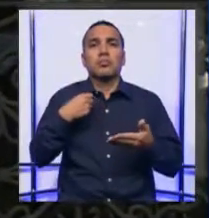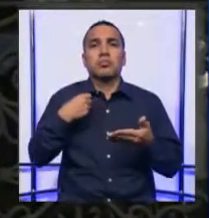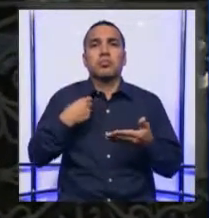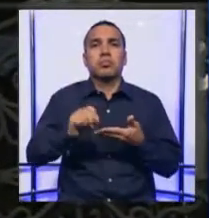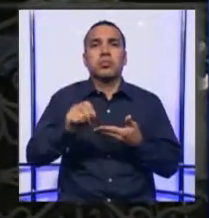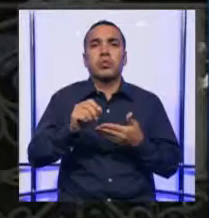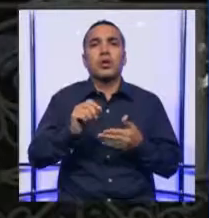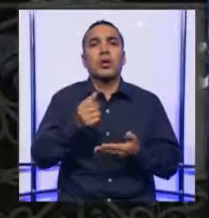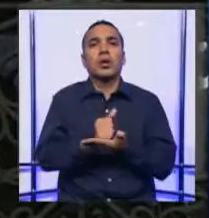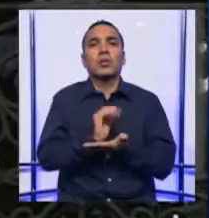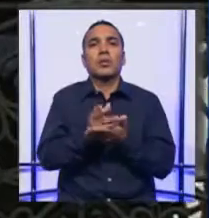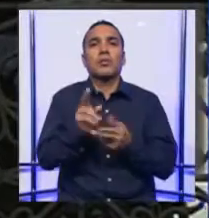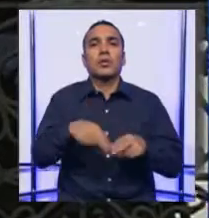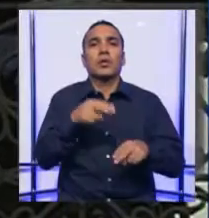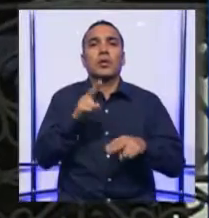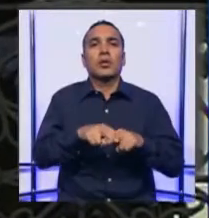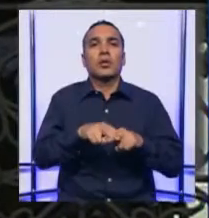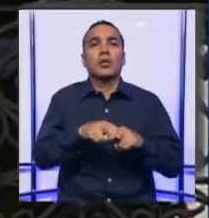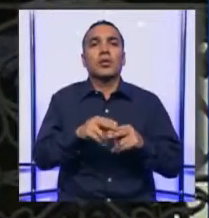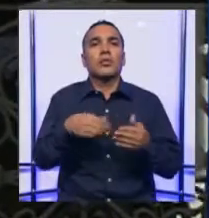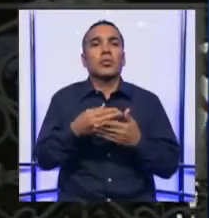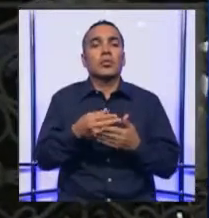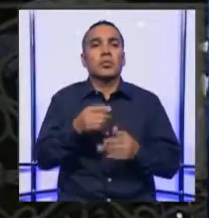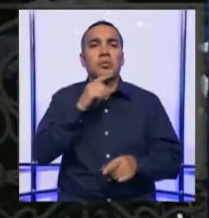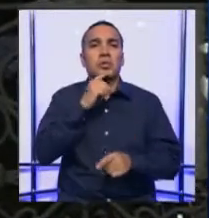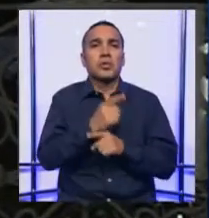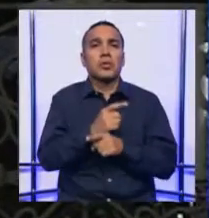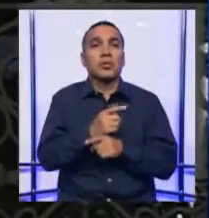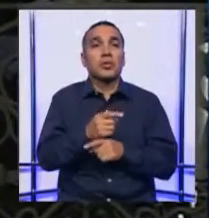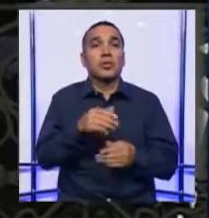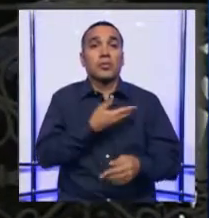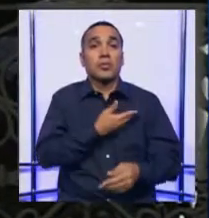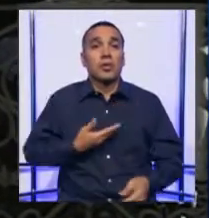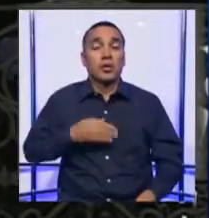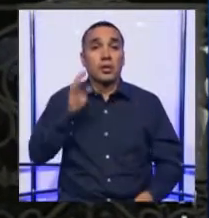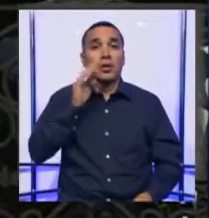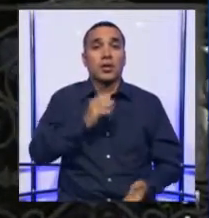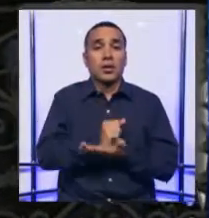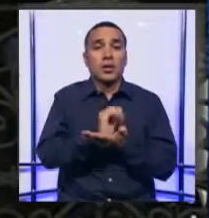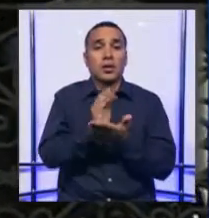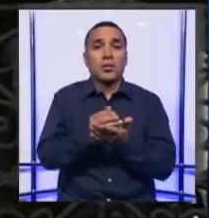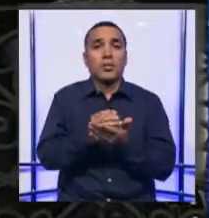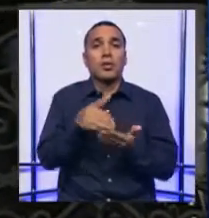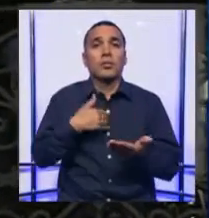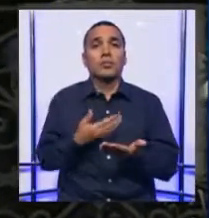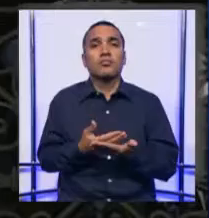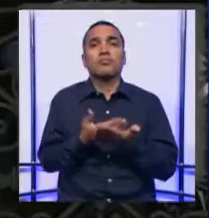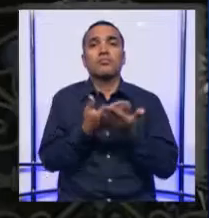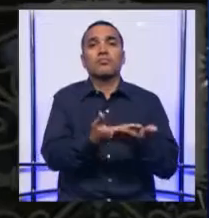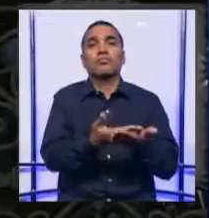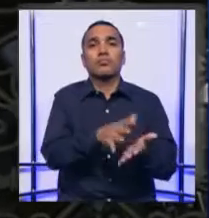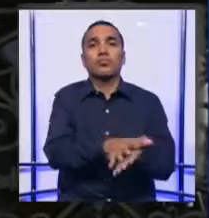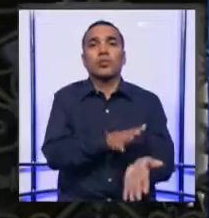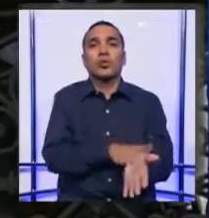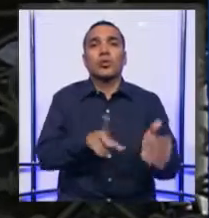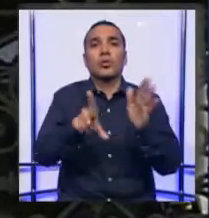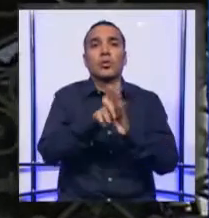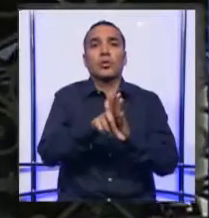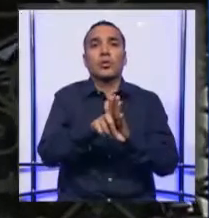la Asamblea Nacional de forma patriótica. Señor presidente de la Asamblea, entrego en sus manos el proyecto de ley.